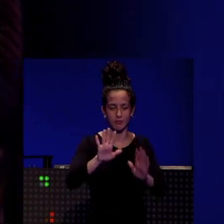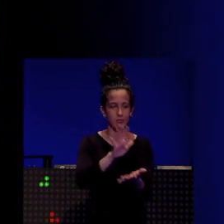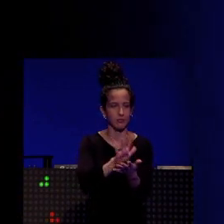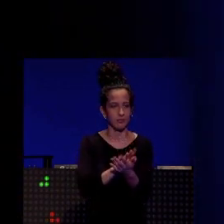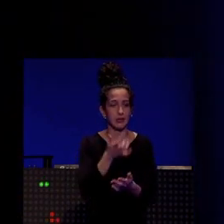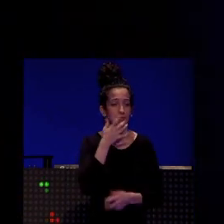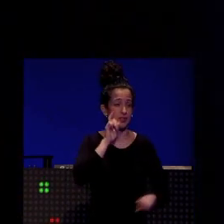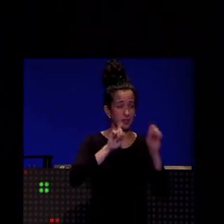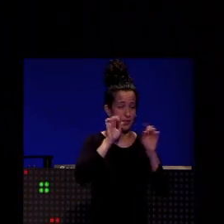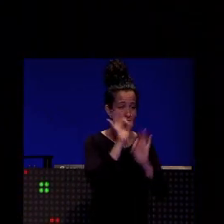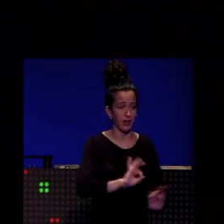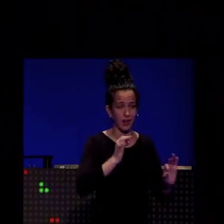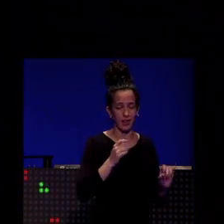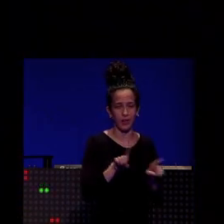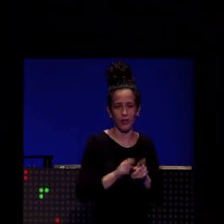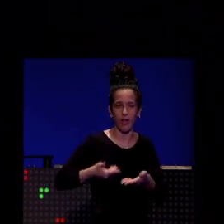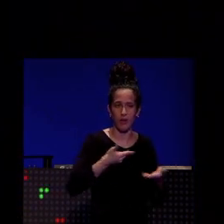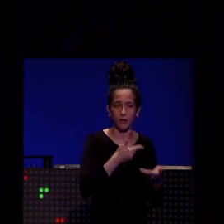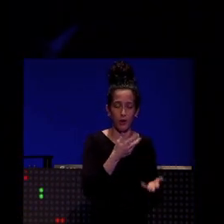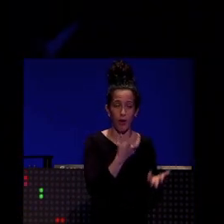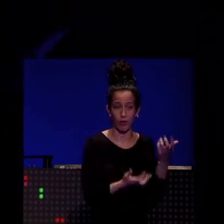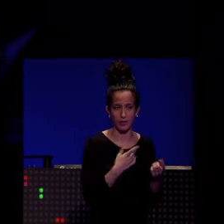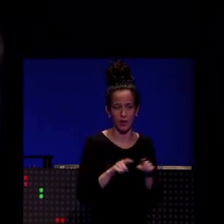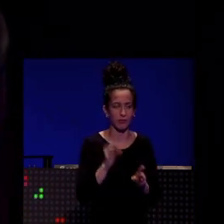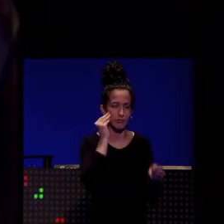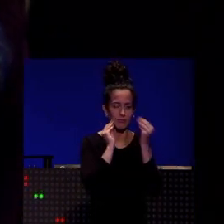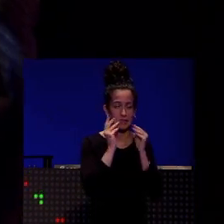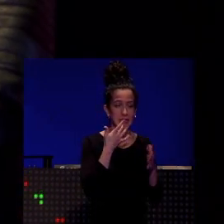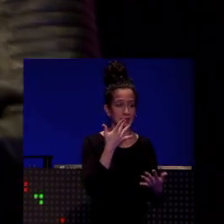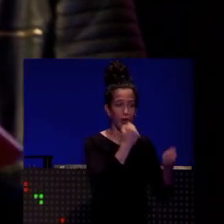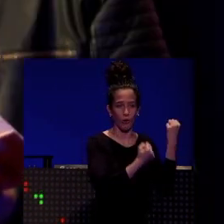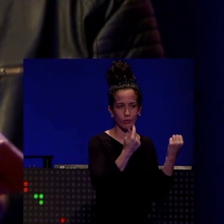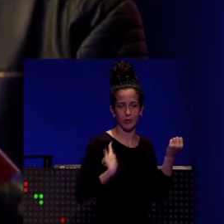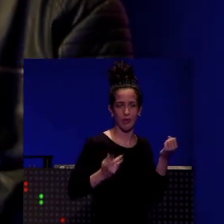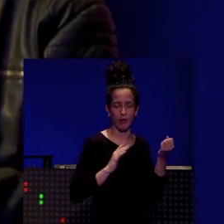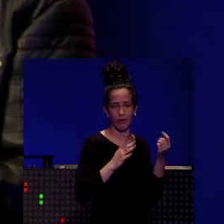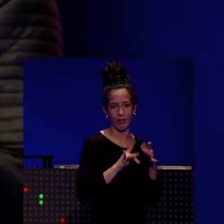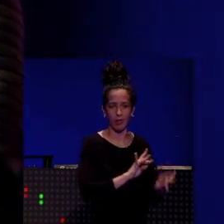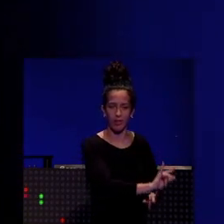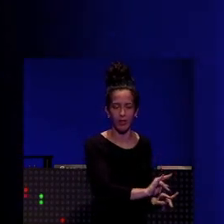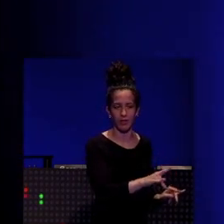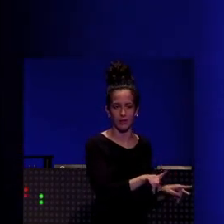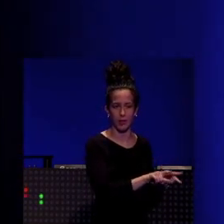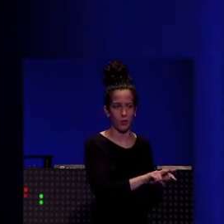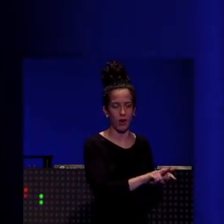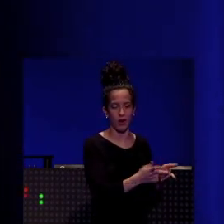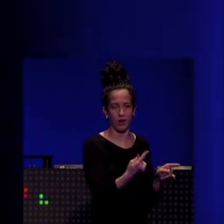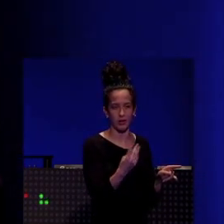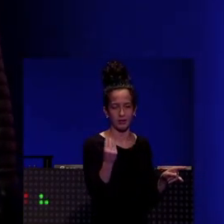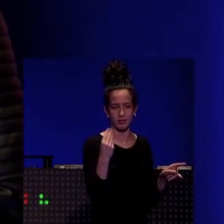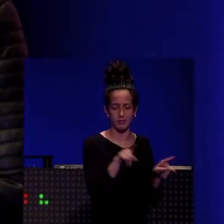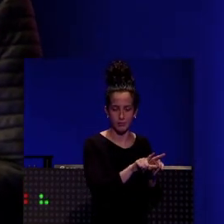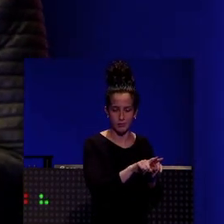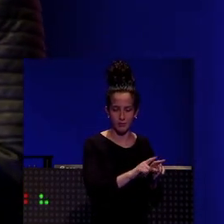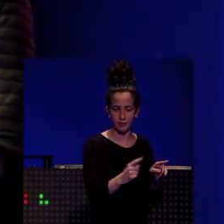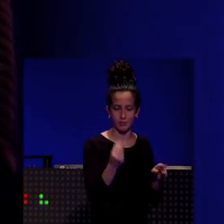charco cuando cocina la como a besos cuando conduce le meto mano cuando me chupa el aprieto fuerte nos entendemos cuando